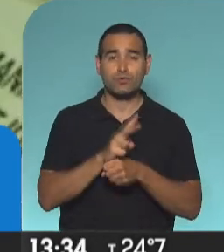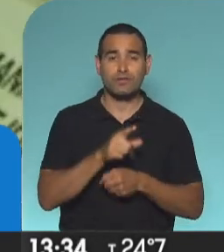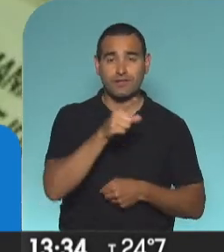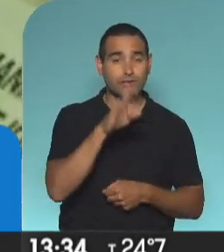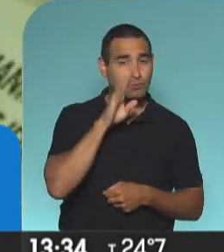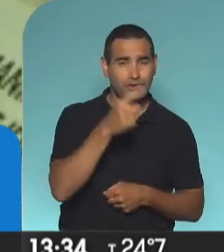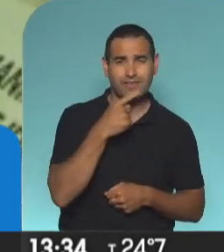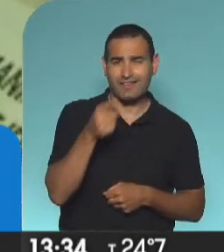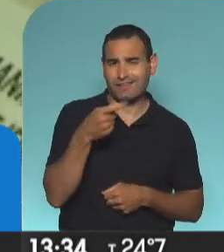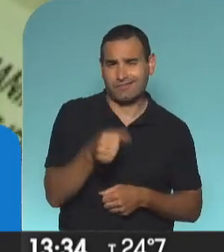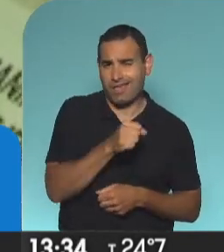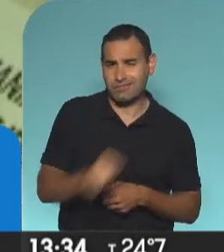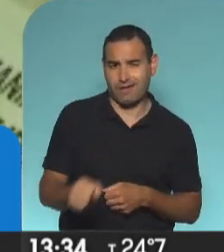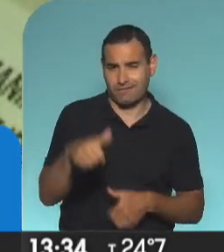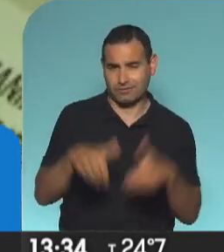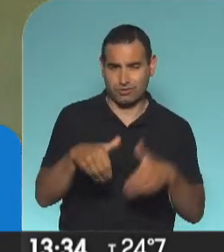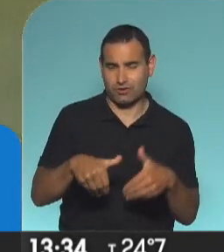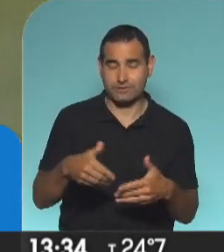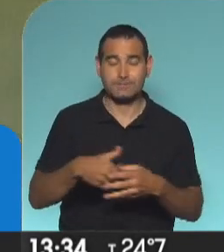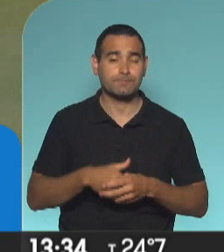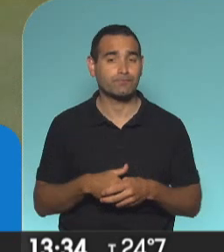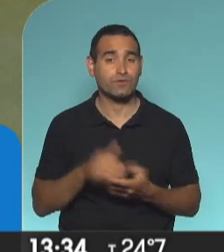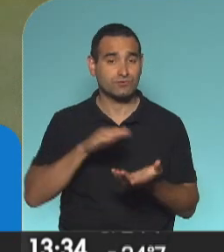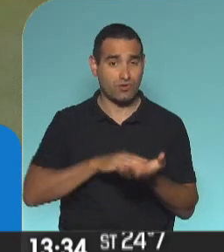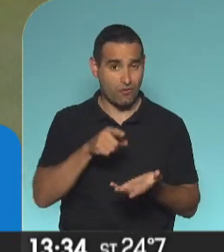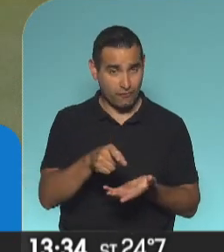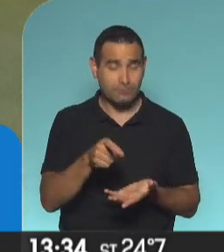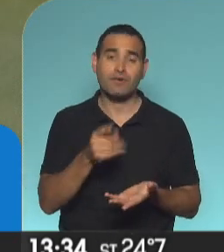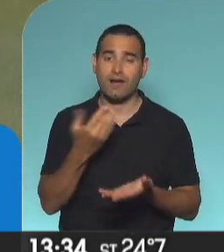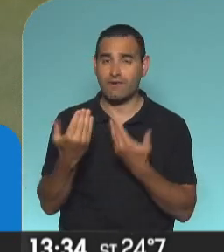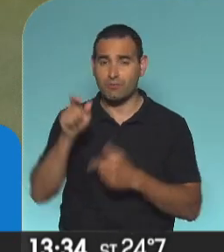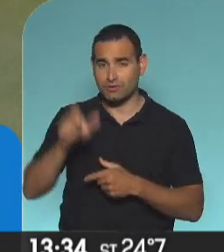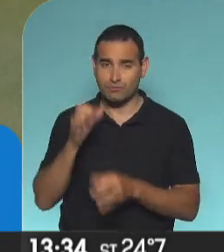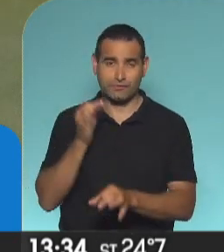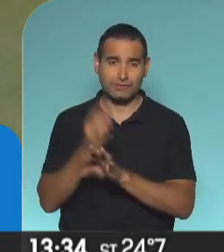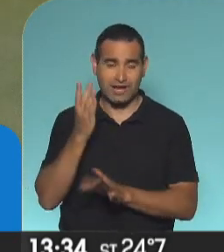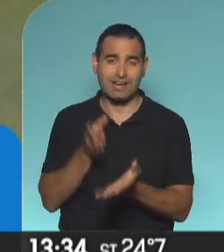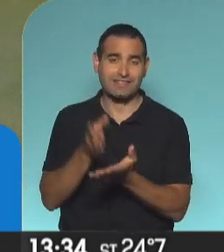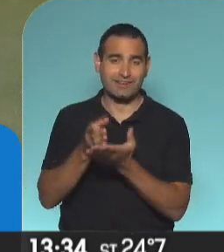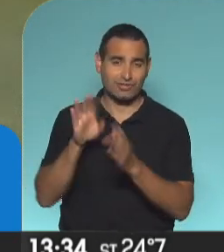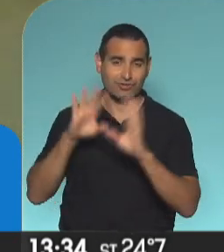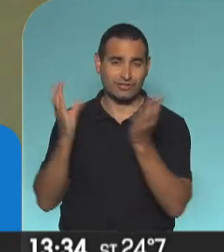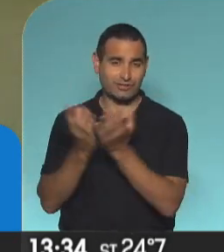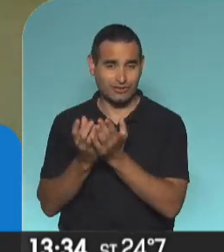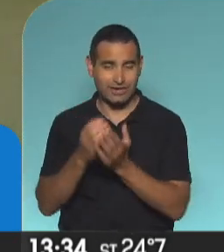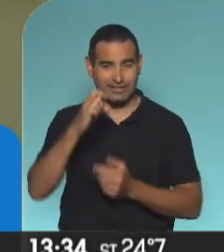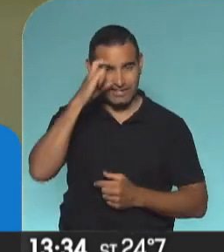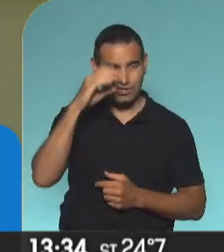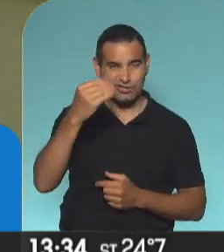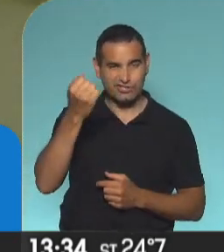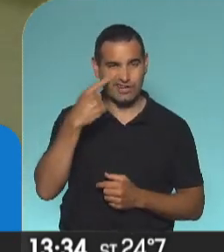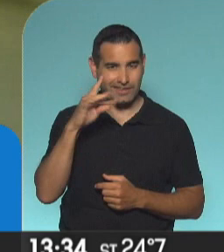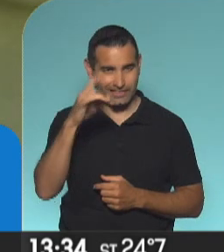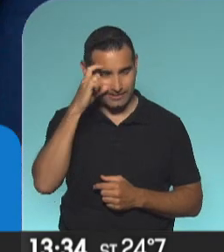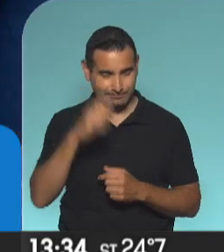de farsa estas elecciones. Sobre el tema hablamos con el especialista en Derecho Internacional, Javier Echaide, y esto